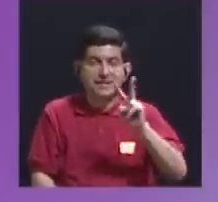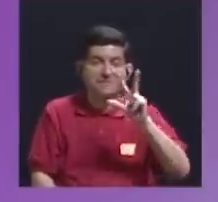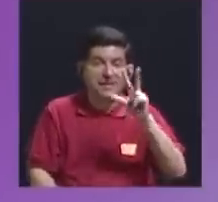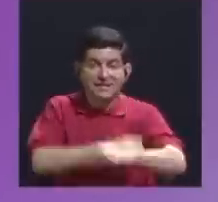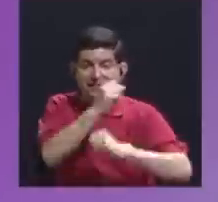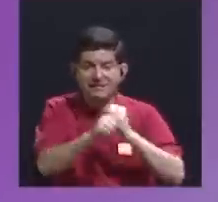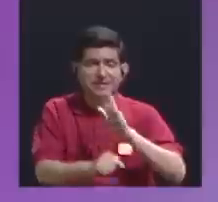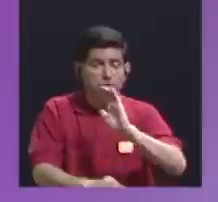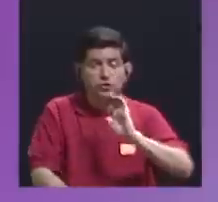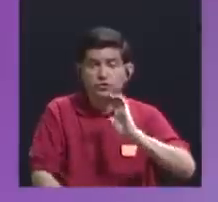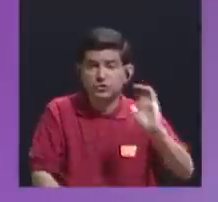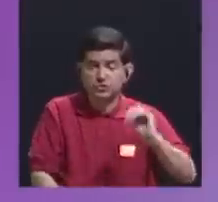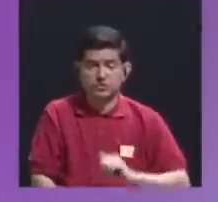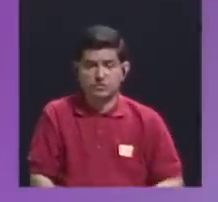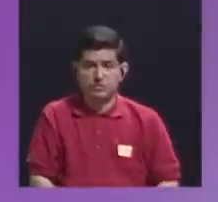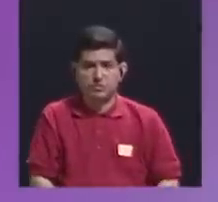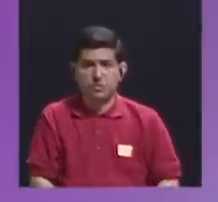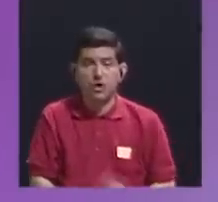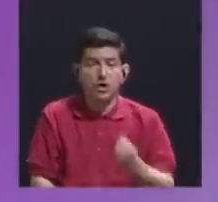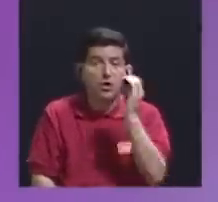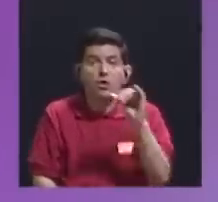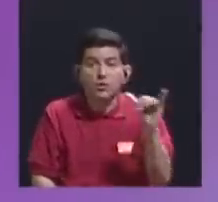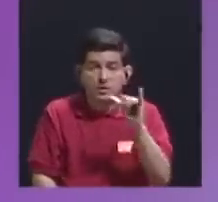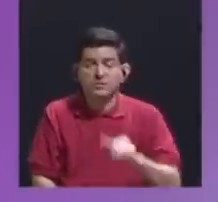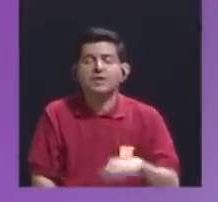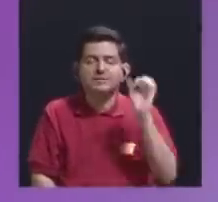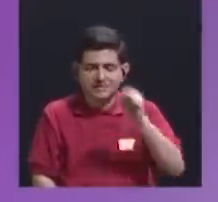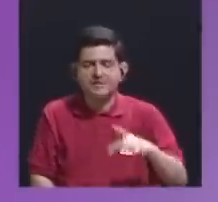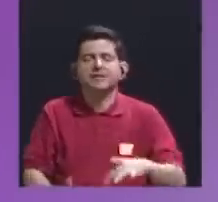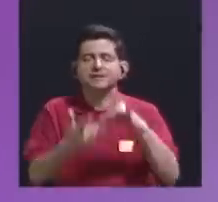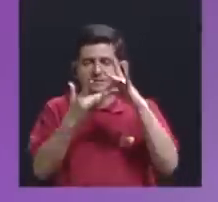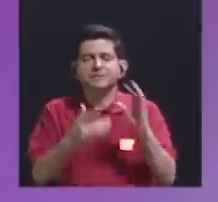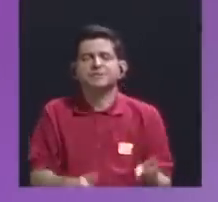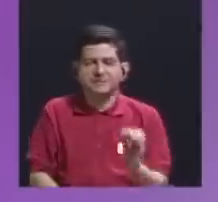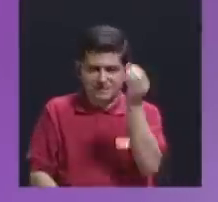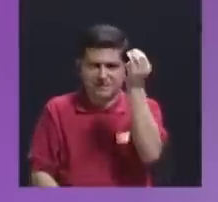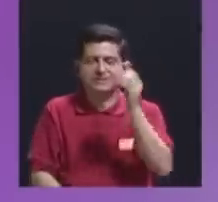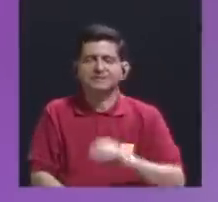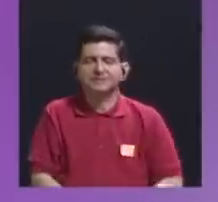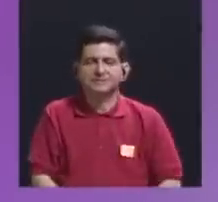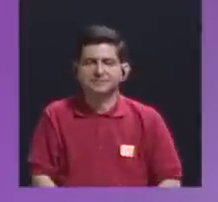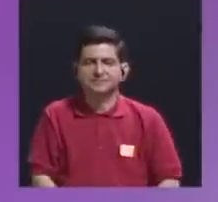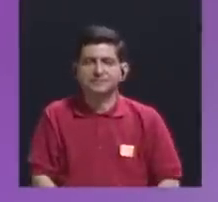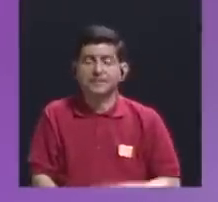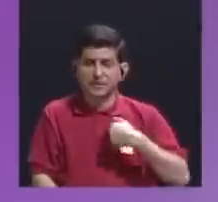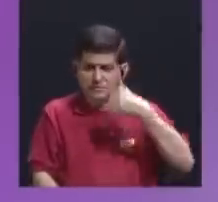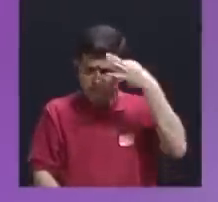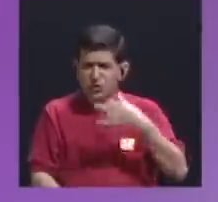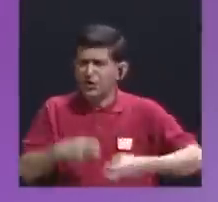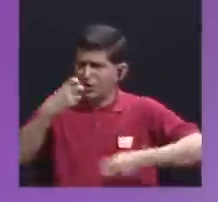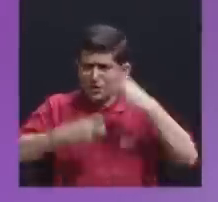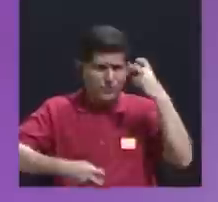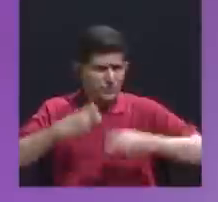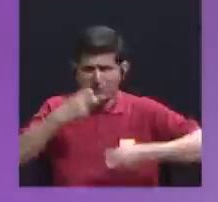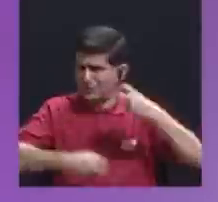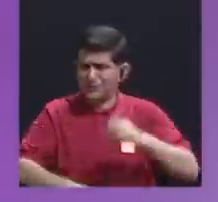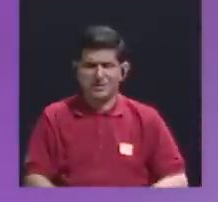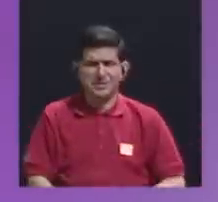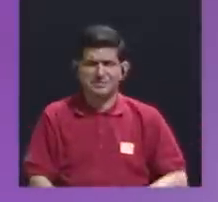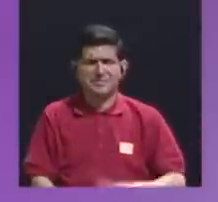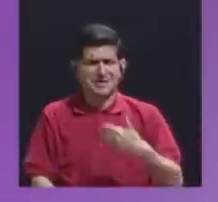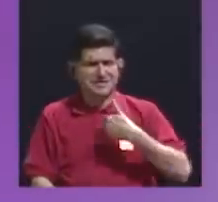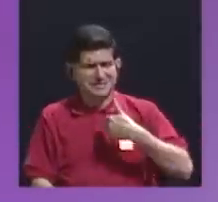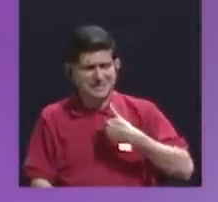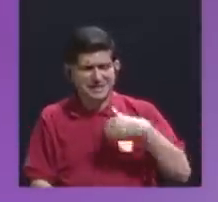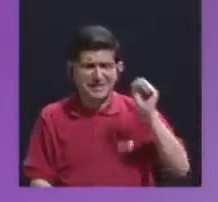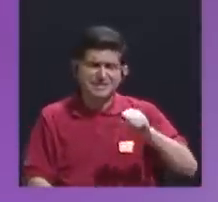son mujeres fundamentalmente las adolescentes entonces para mí el problema no es si estamos